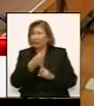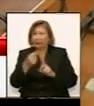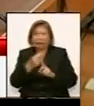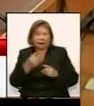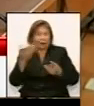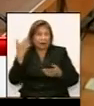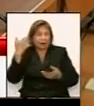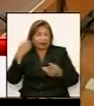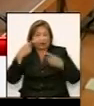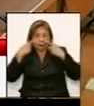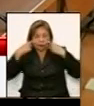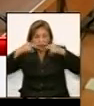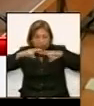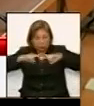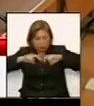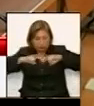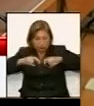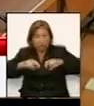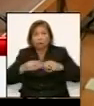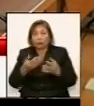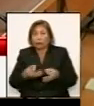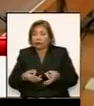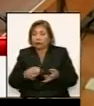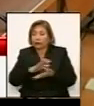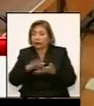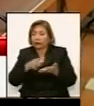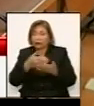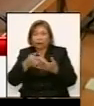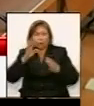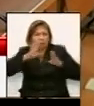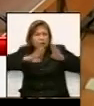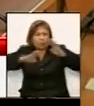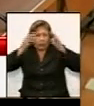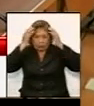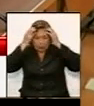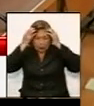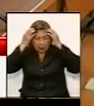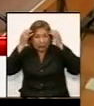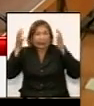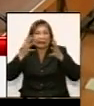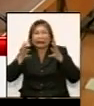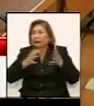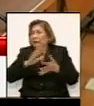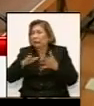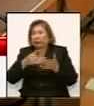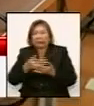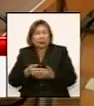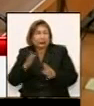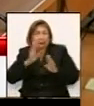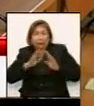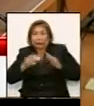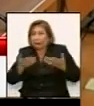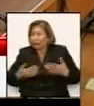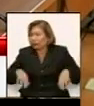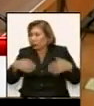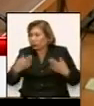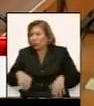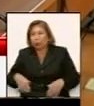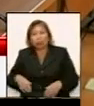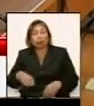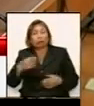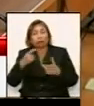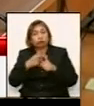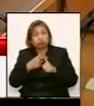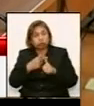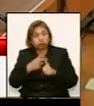surgieron en la investigación porque generaban muchísima preocupación, preguntas en las víctimas. La primera de ellas es doxing